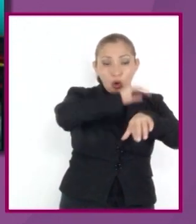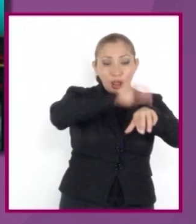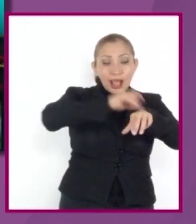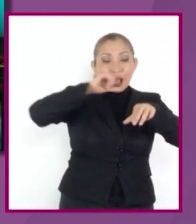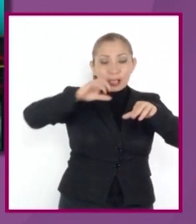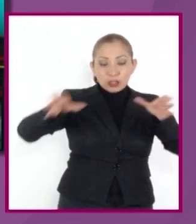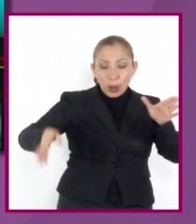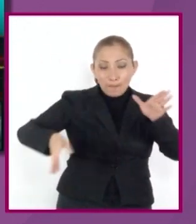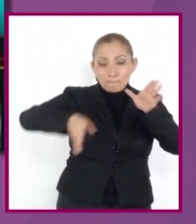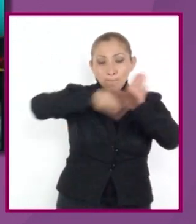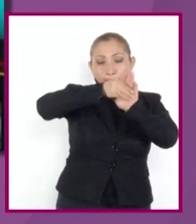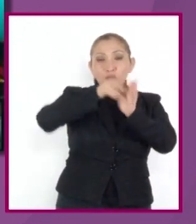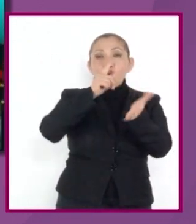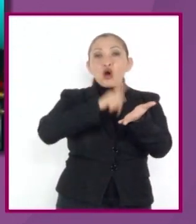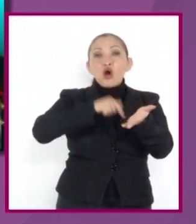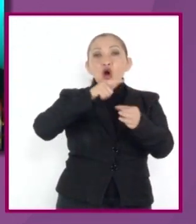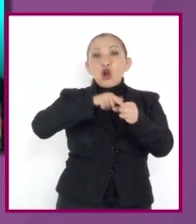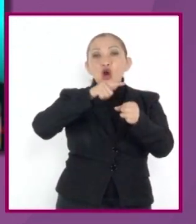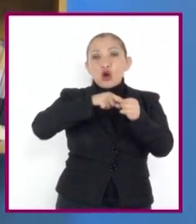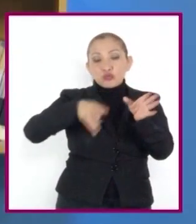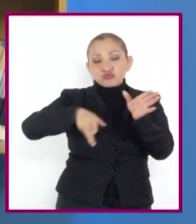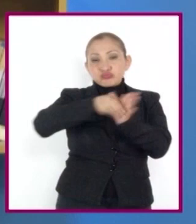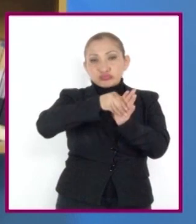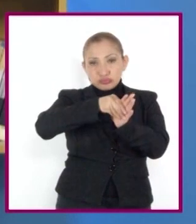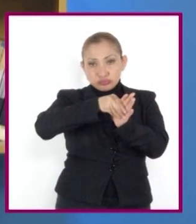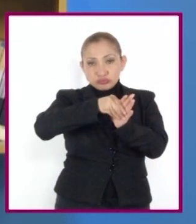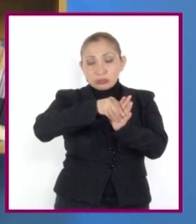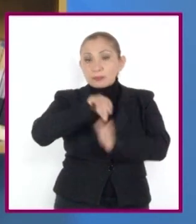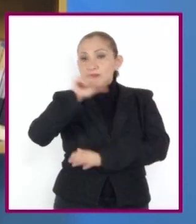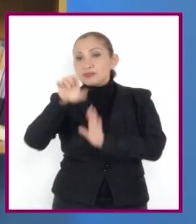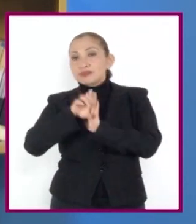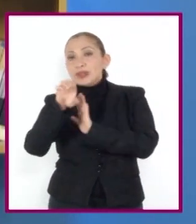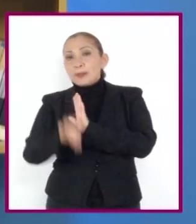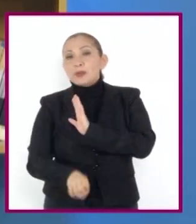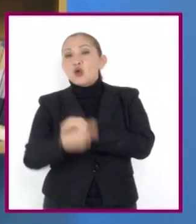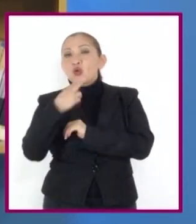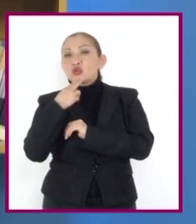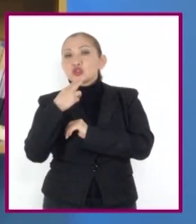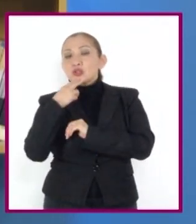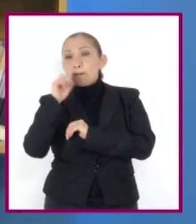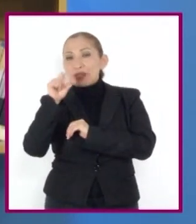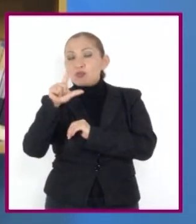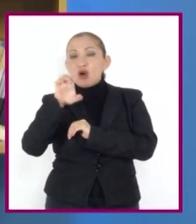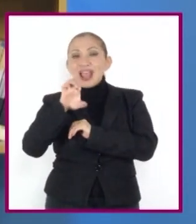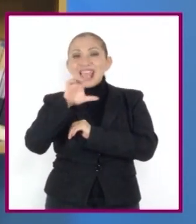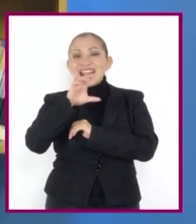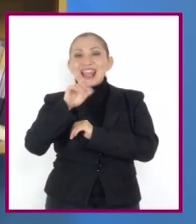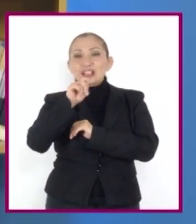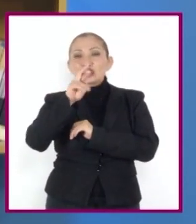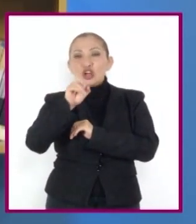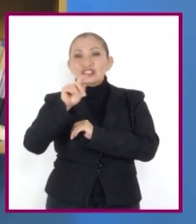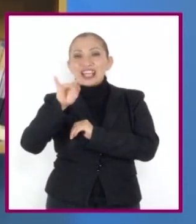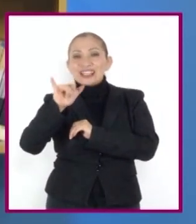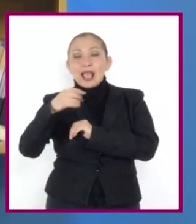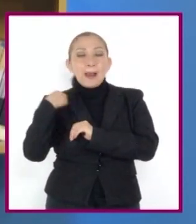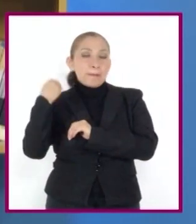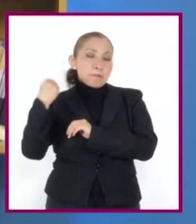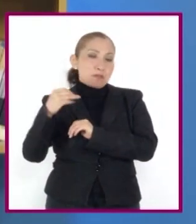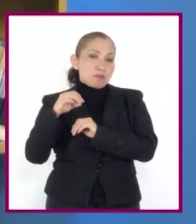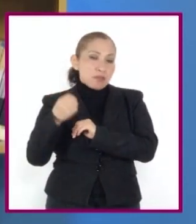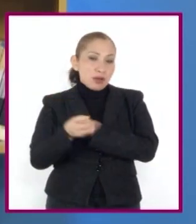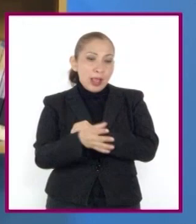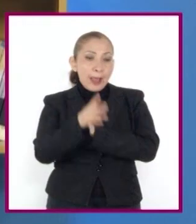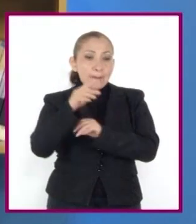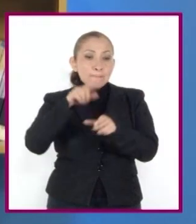que se adhiera la tinta de la impresora. Otro ejemplo de una aplicación de la electrostática es el método conocido